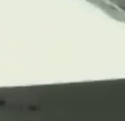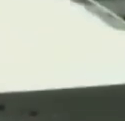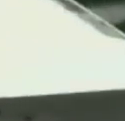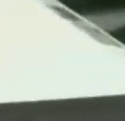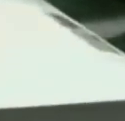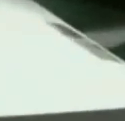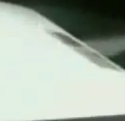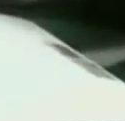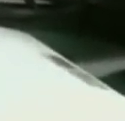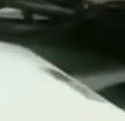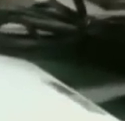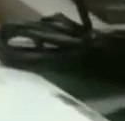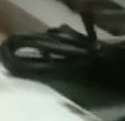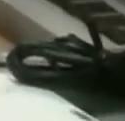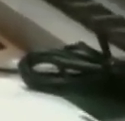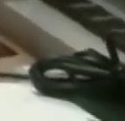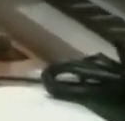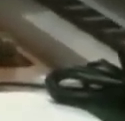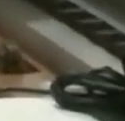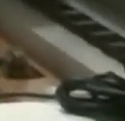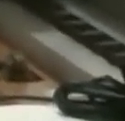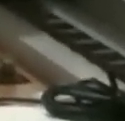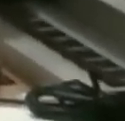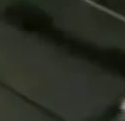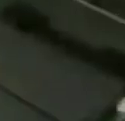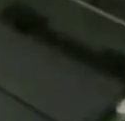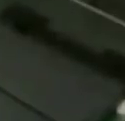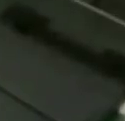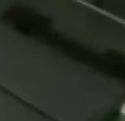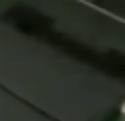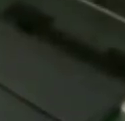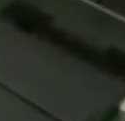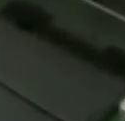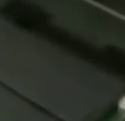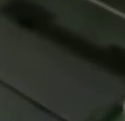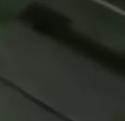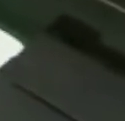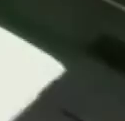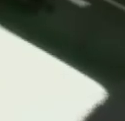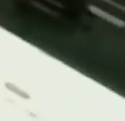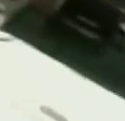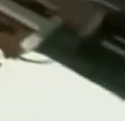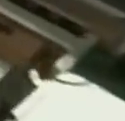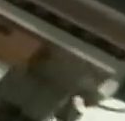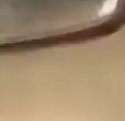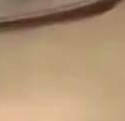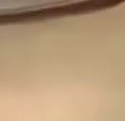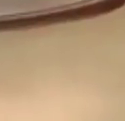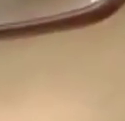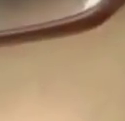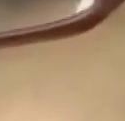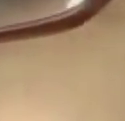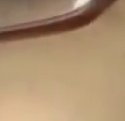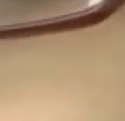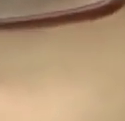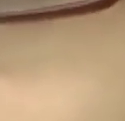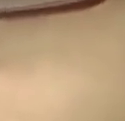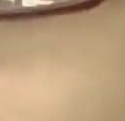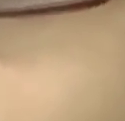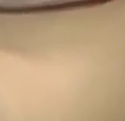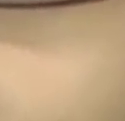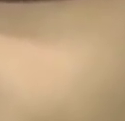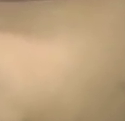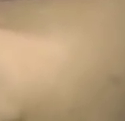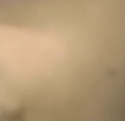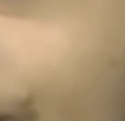transmisión desde la Industrias Canaima, ubicada acá en la base aérea Generalísimo Francisco de Miranda. Esa es la